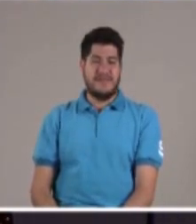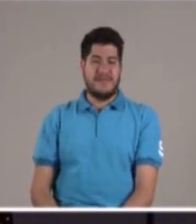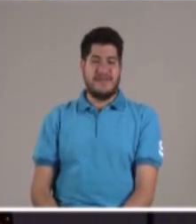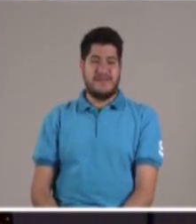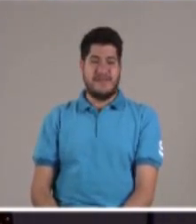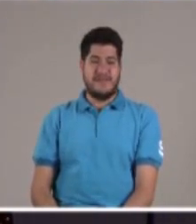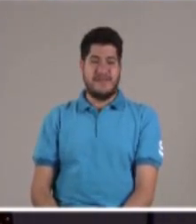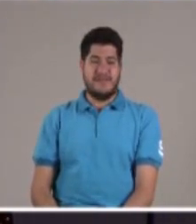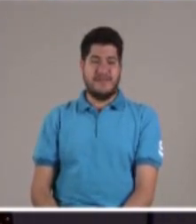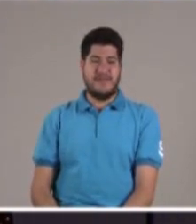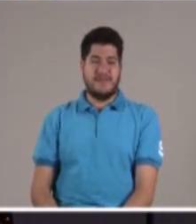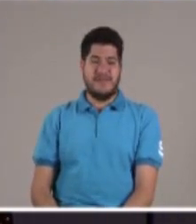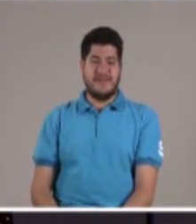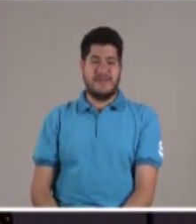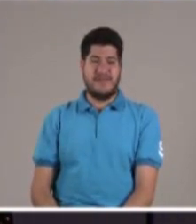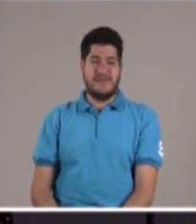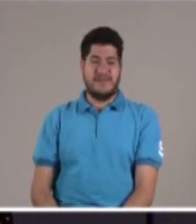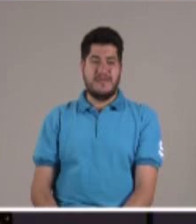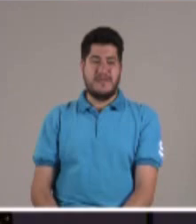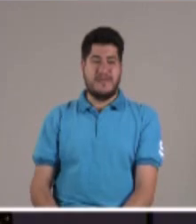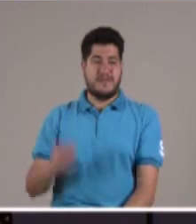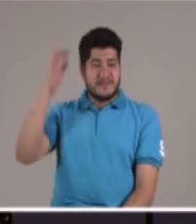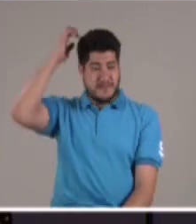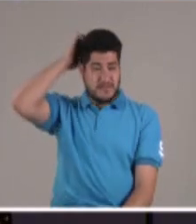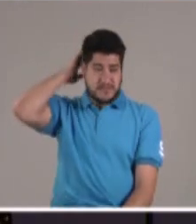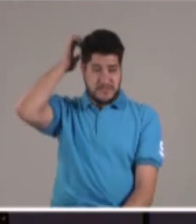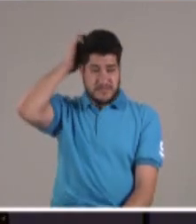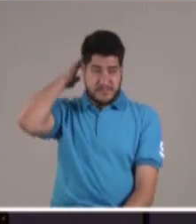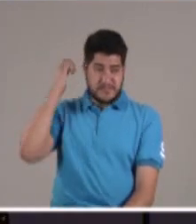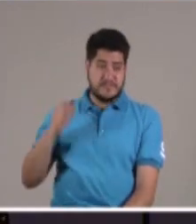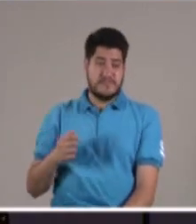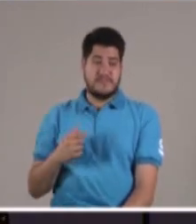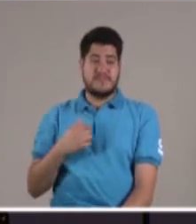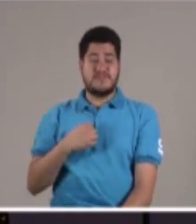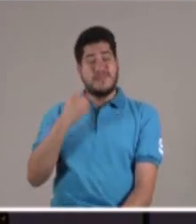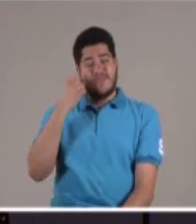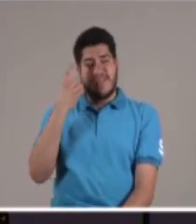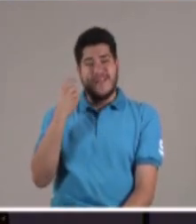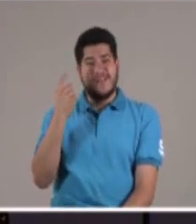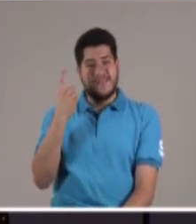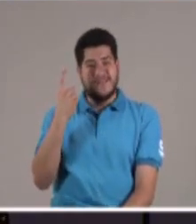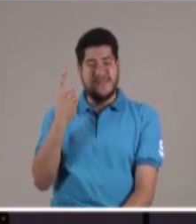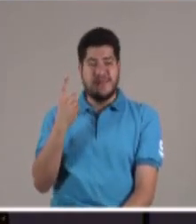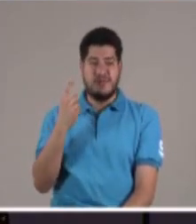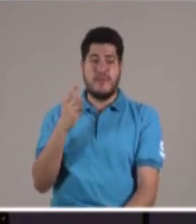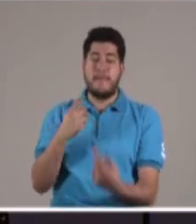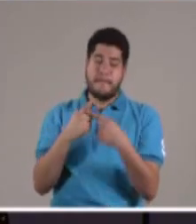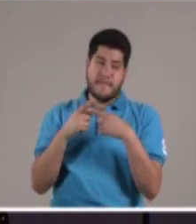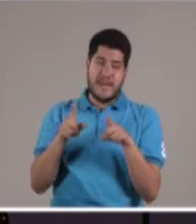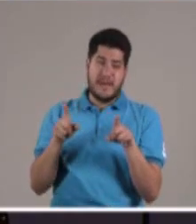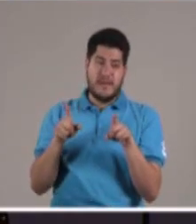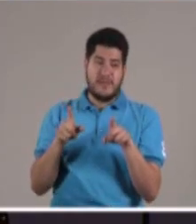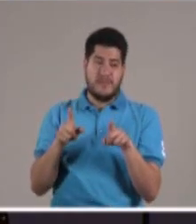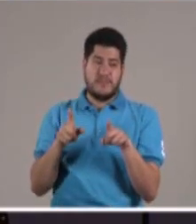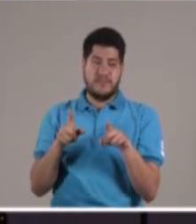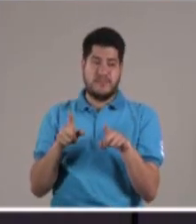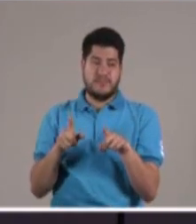Sí hermano por favor porque ya le entendí que me está diciendo pero